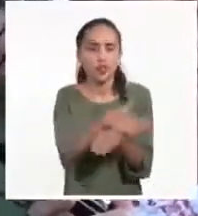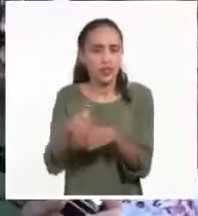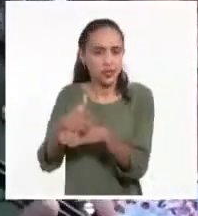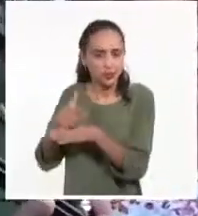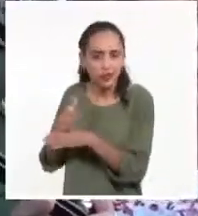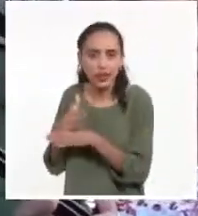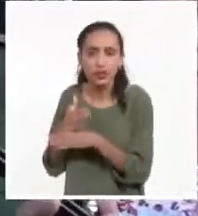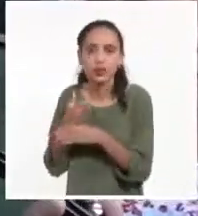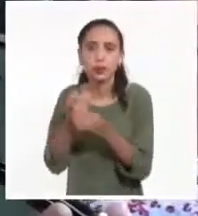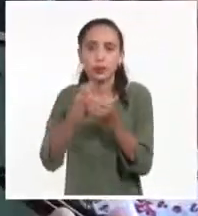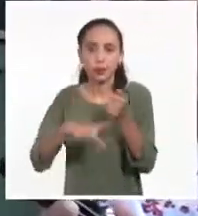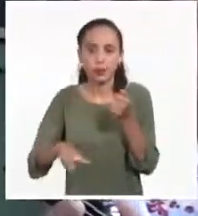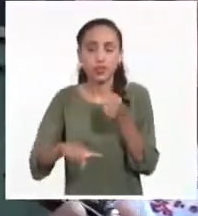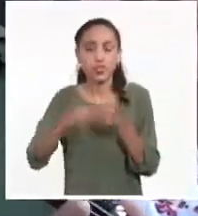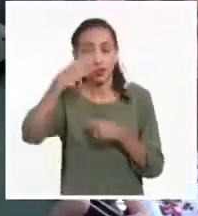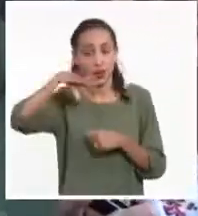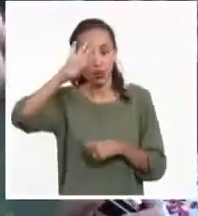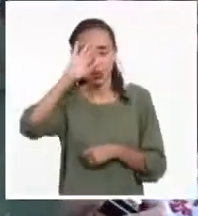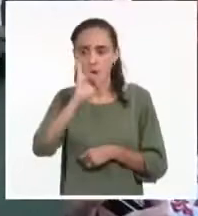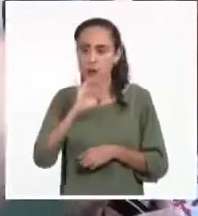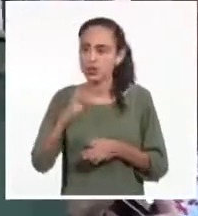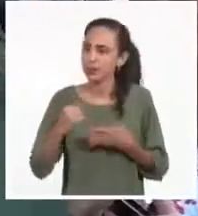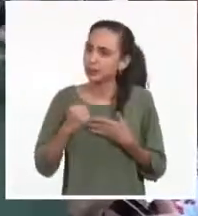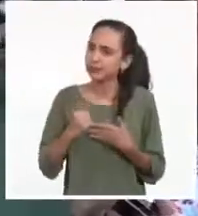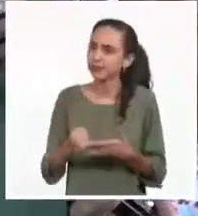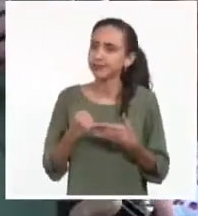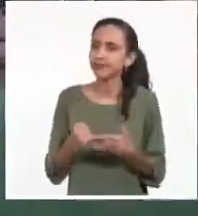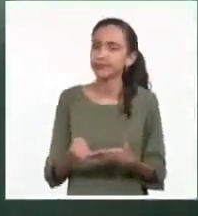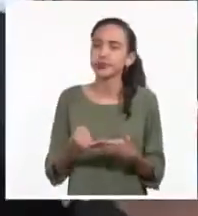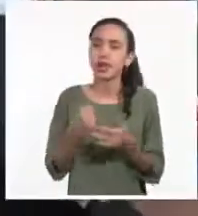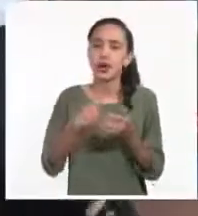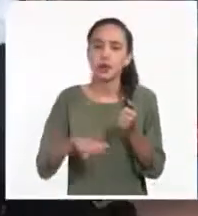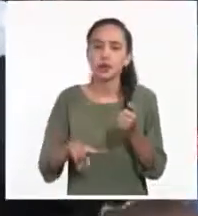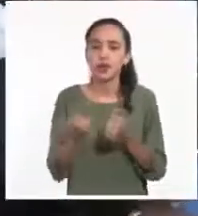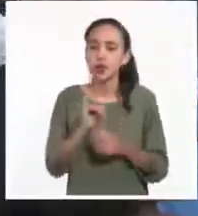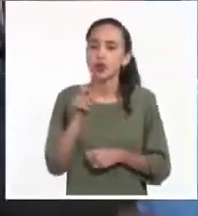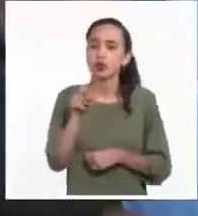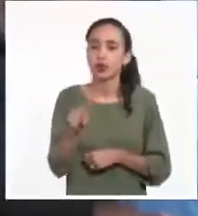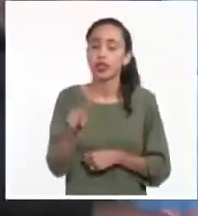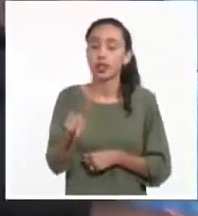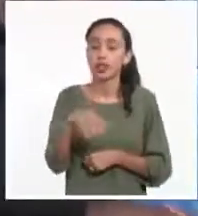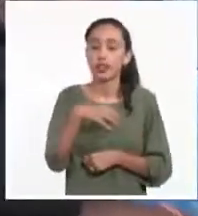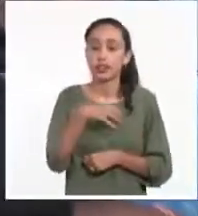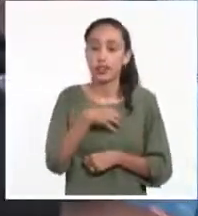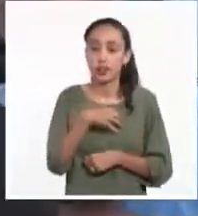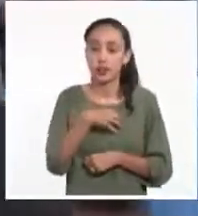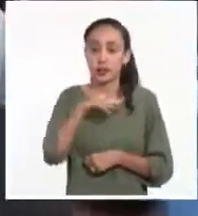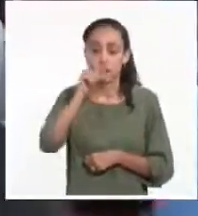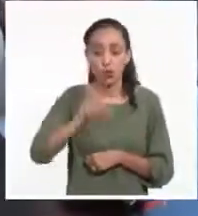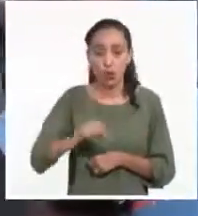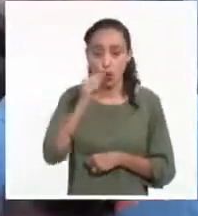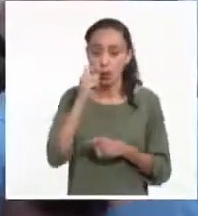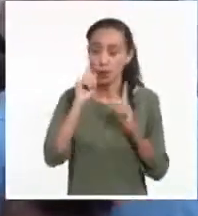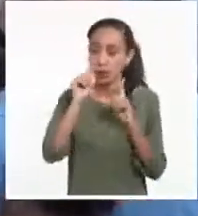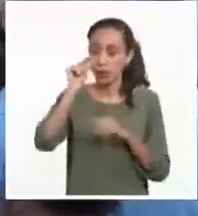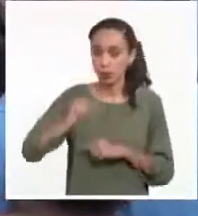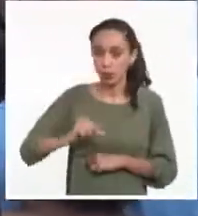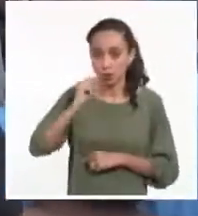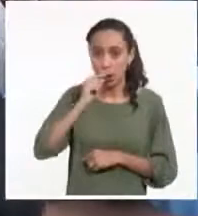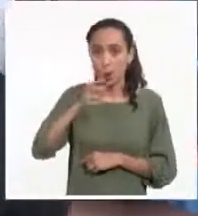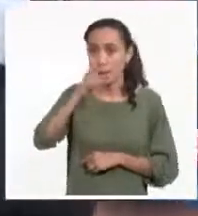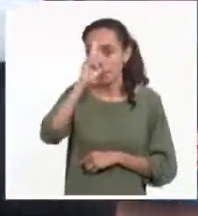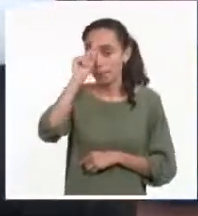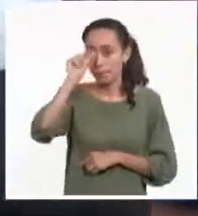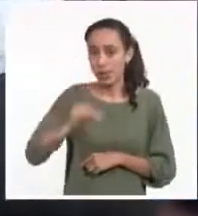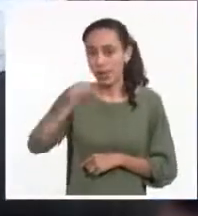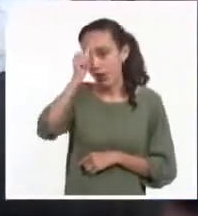país que también llegan constantemente a la provincia y también a ustedes. Aquí nosotros tenemos al líder, un diputado médico